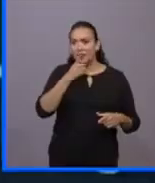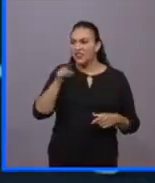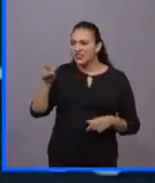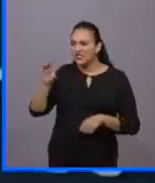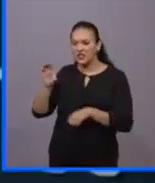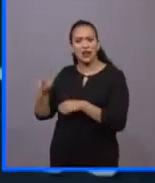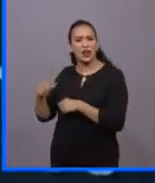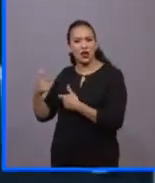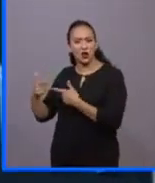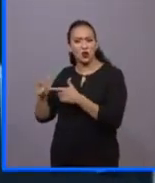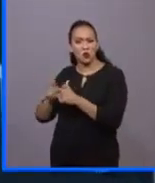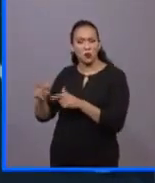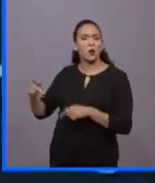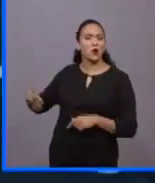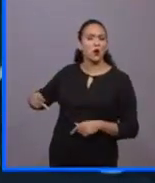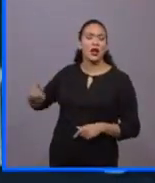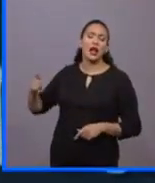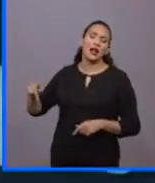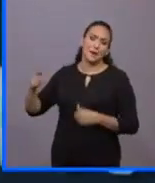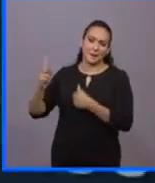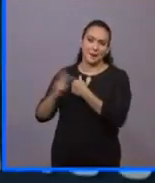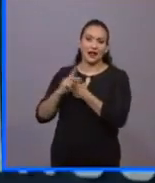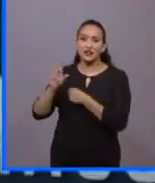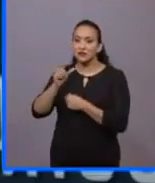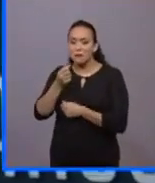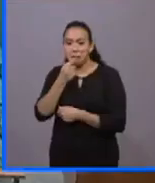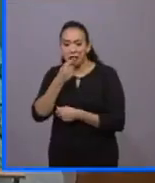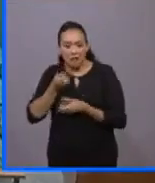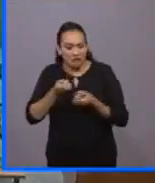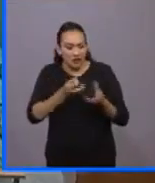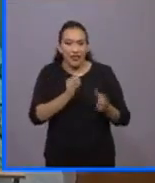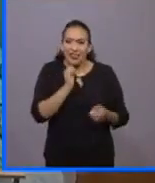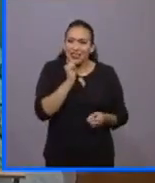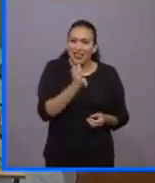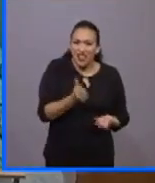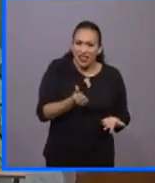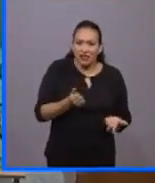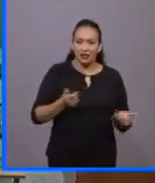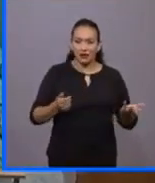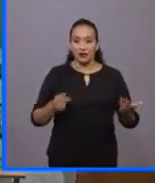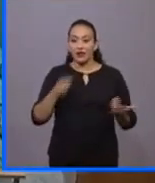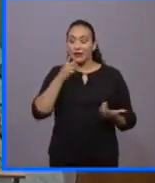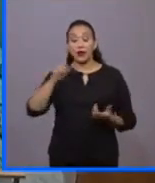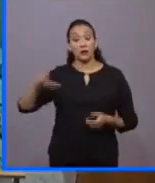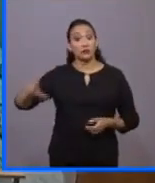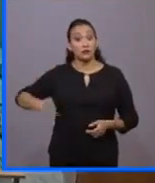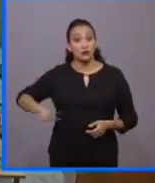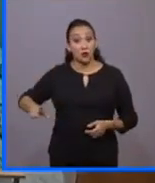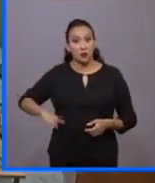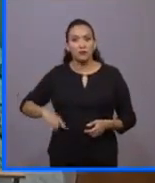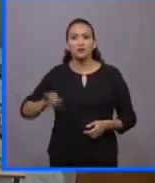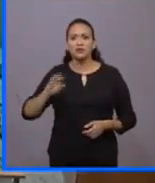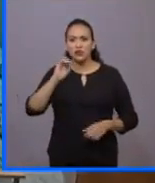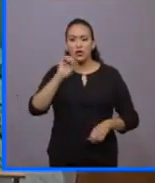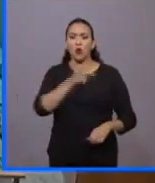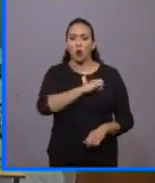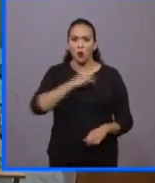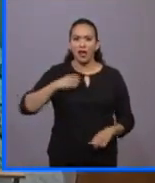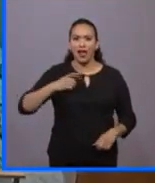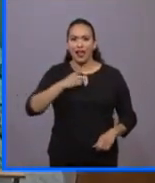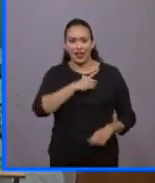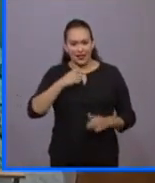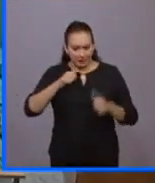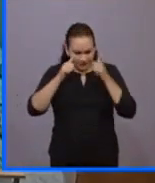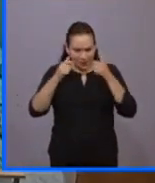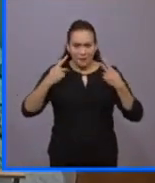de proporcionarles los medicamentos necesarios, el Tribunal Regional determinó que los estados deben garantizar que las personas que